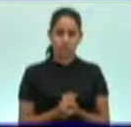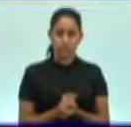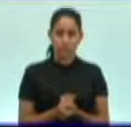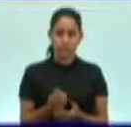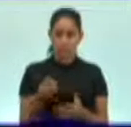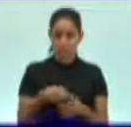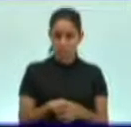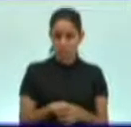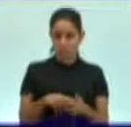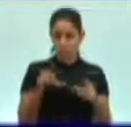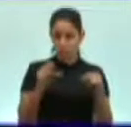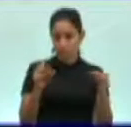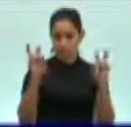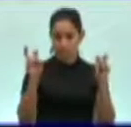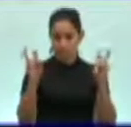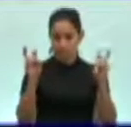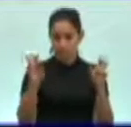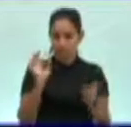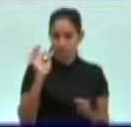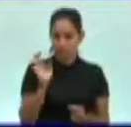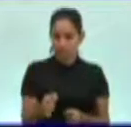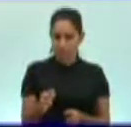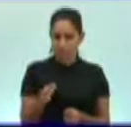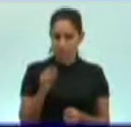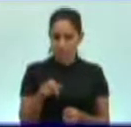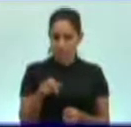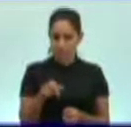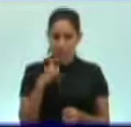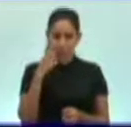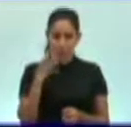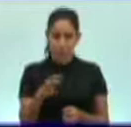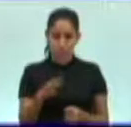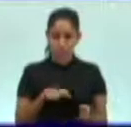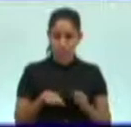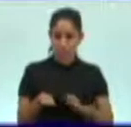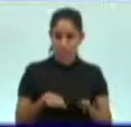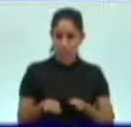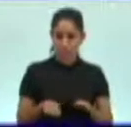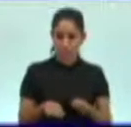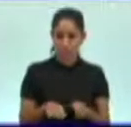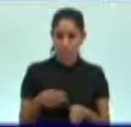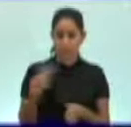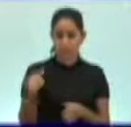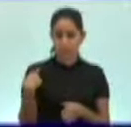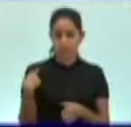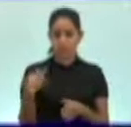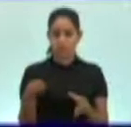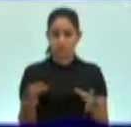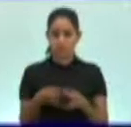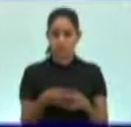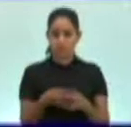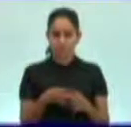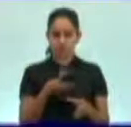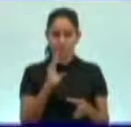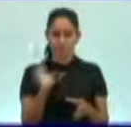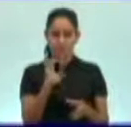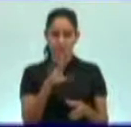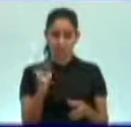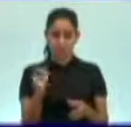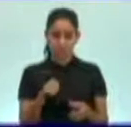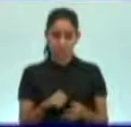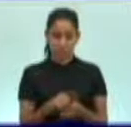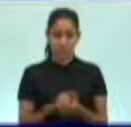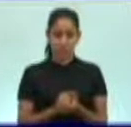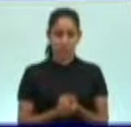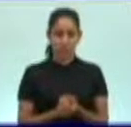Incluir como tema y punto permanente en los espacios de preparación con el secretariado de la FEN y aprovechar las